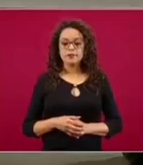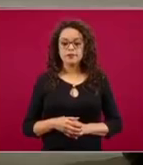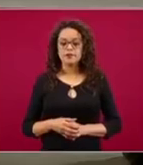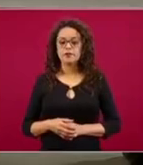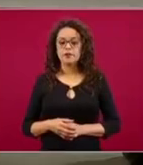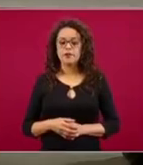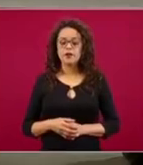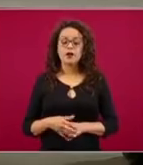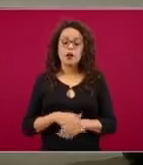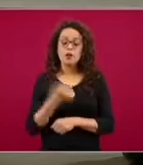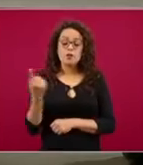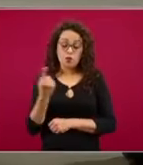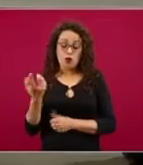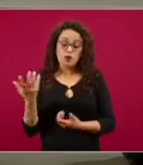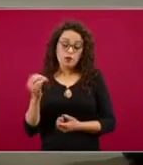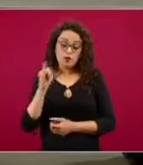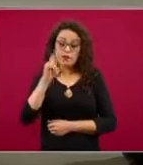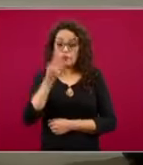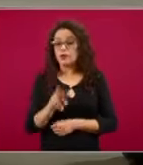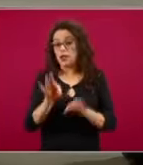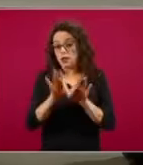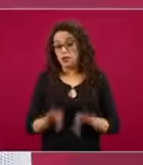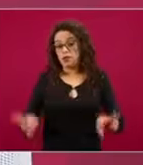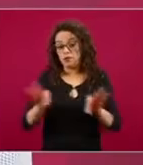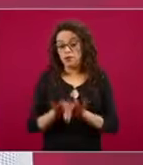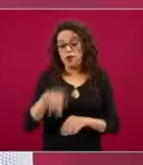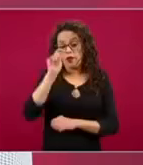será importante que los recursos sean